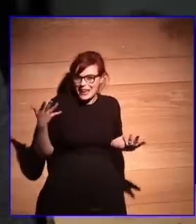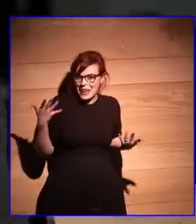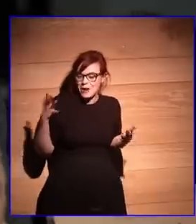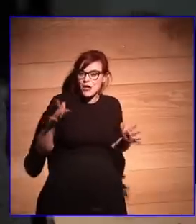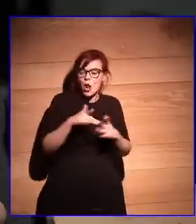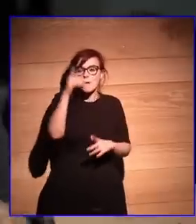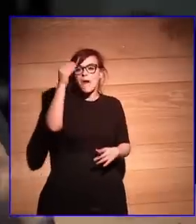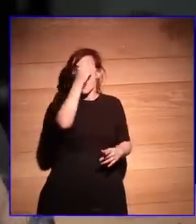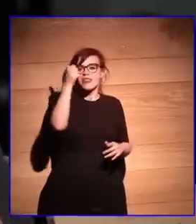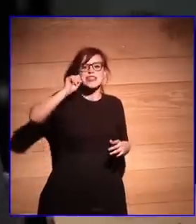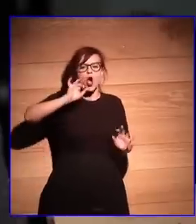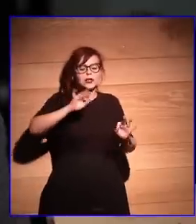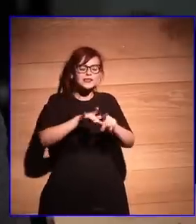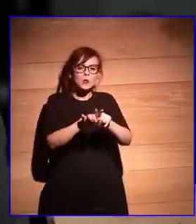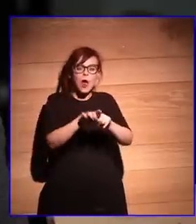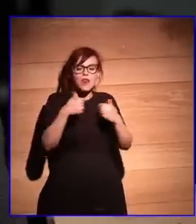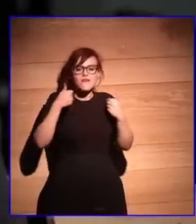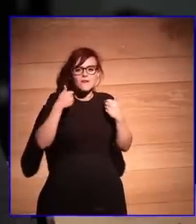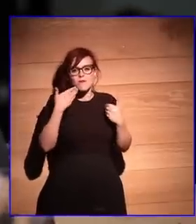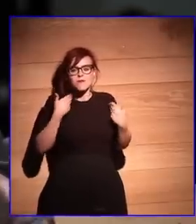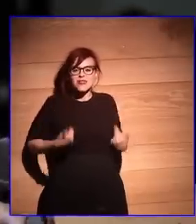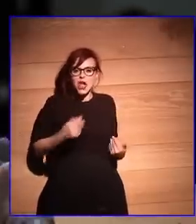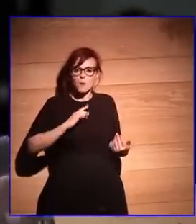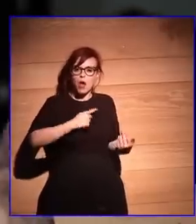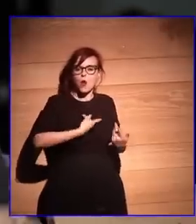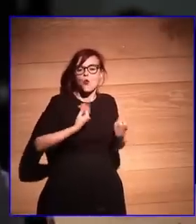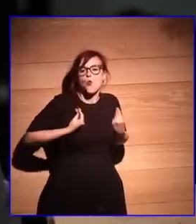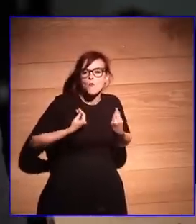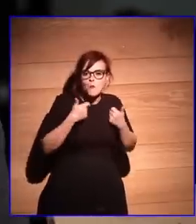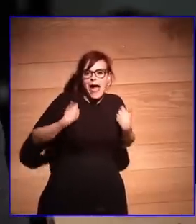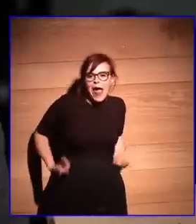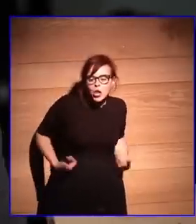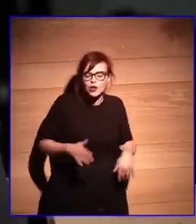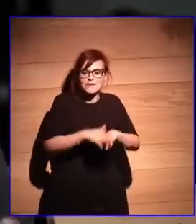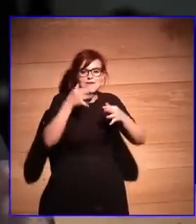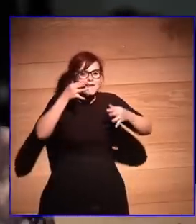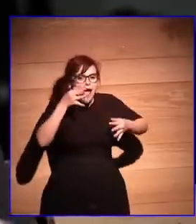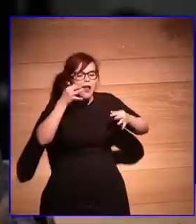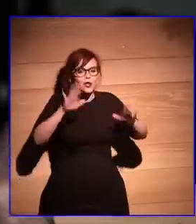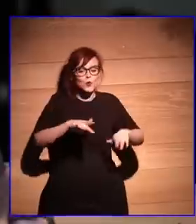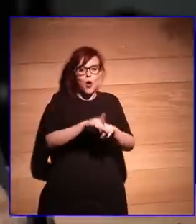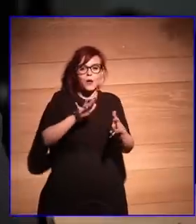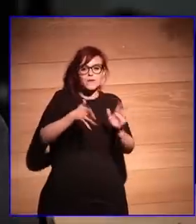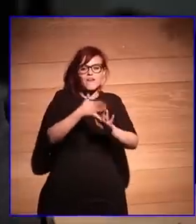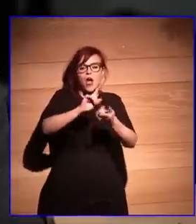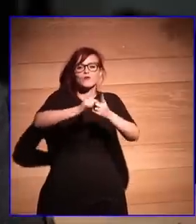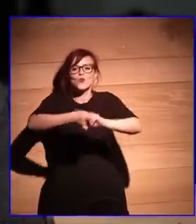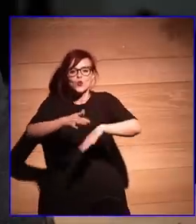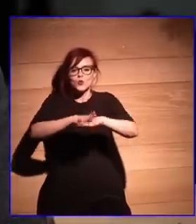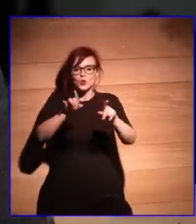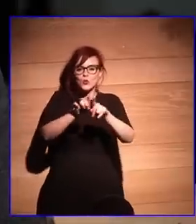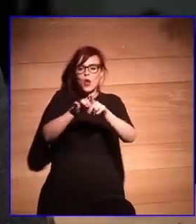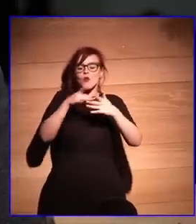del Padrino, lo que hace es humanizarse todo eso y empiezan a iluminarse determinados recovecos que ya no son tan maniqueos y que